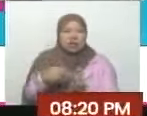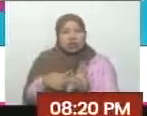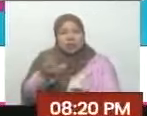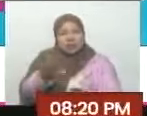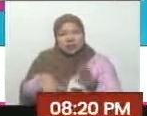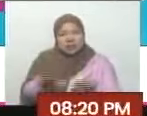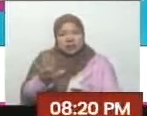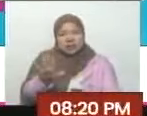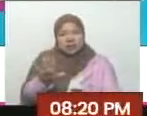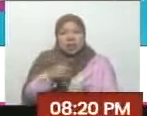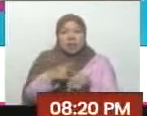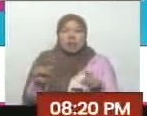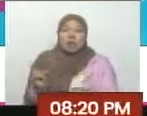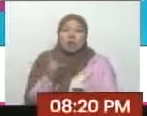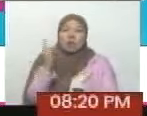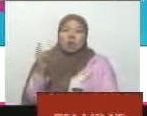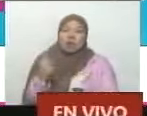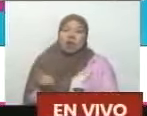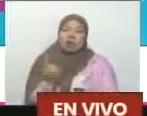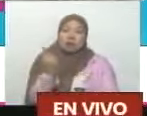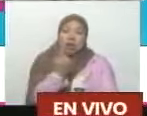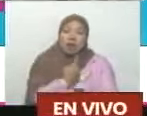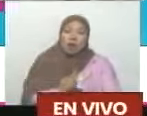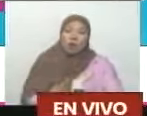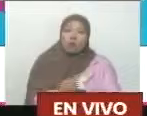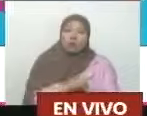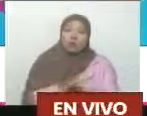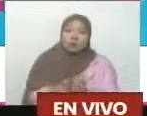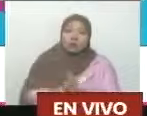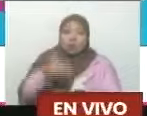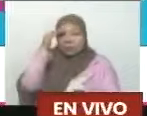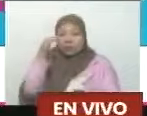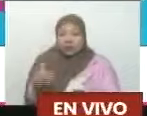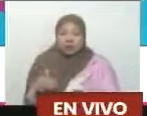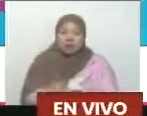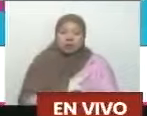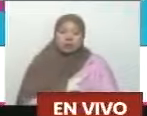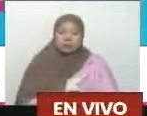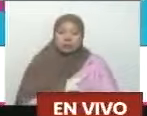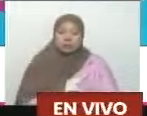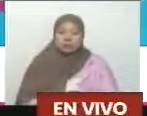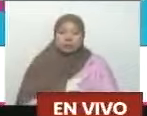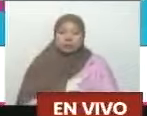hora, gracias a la valentía del presidente Lucho Arce.